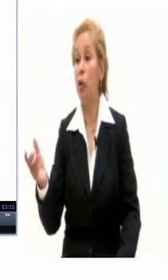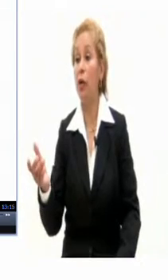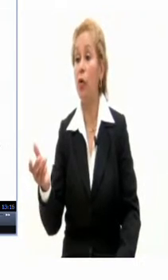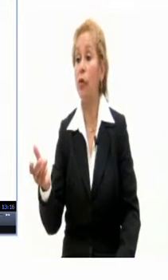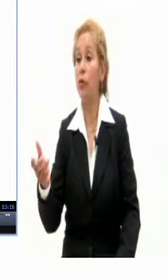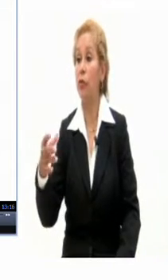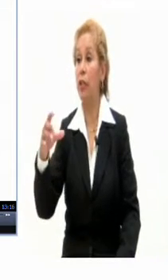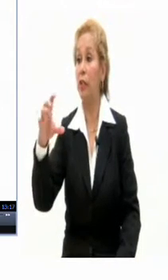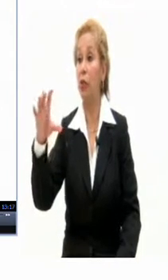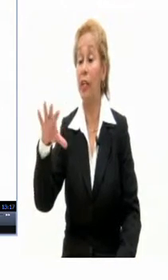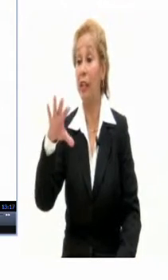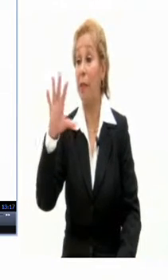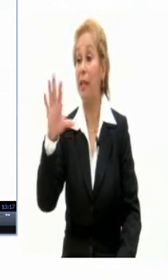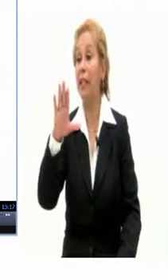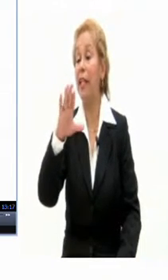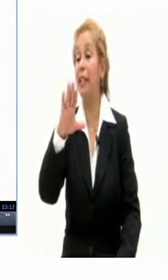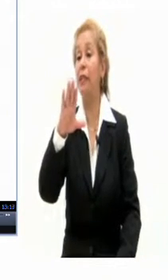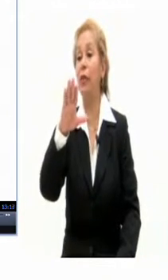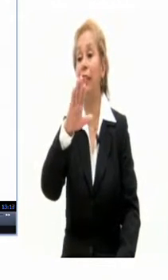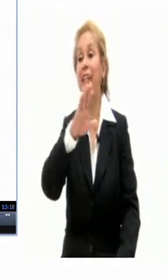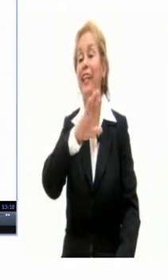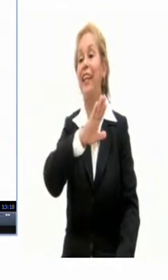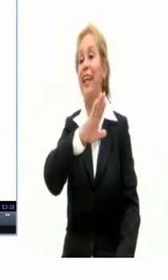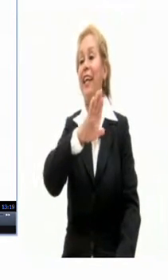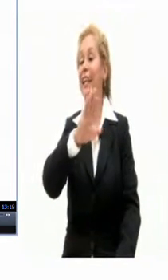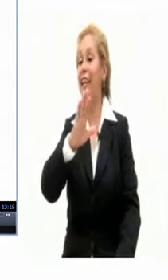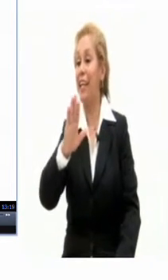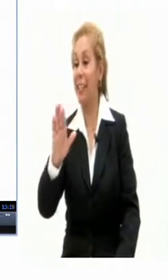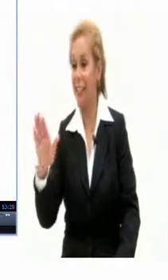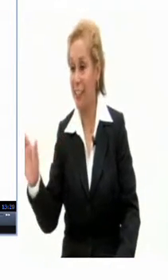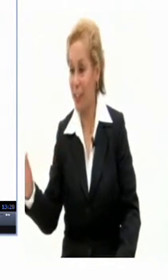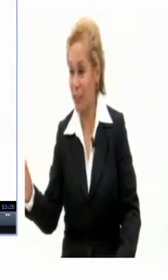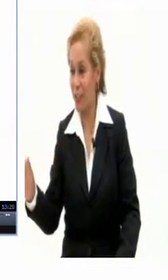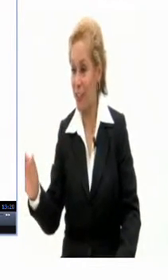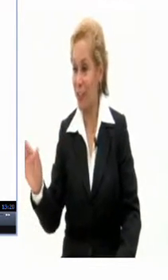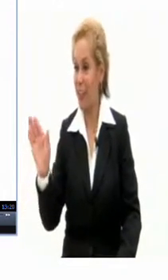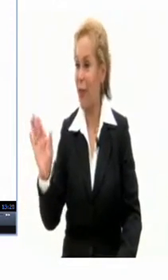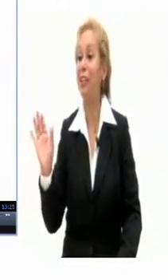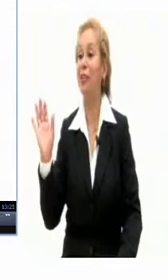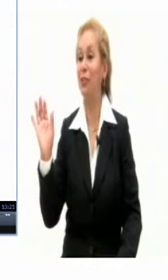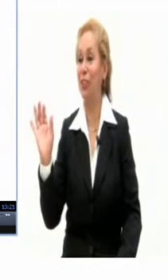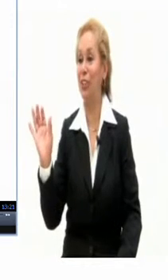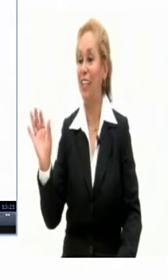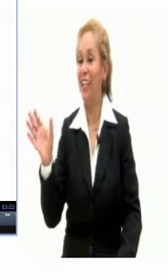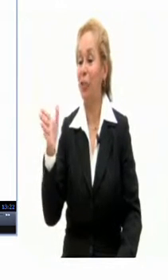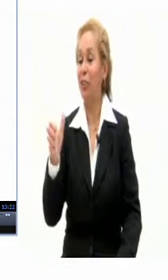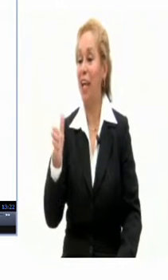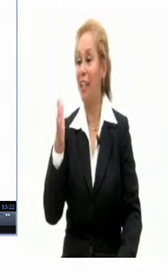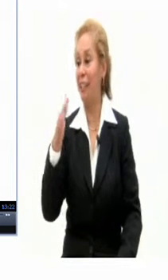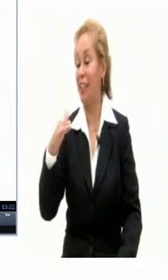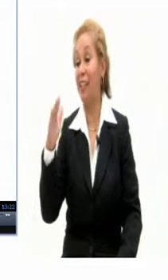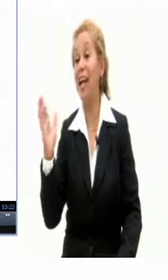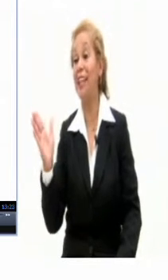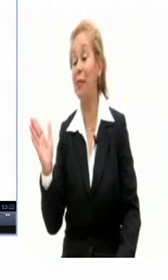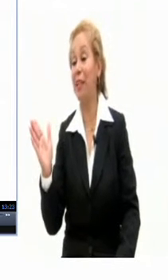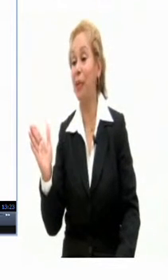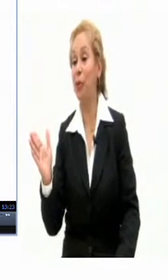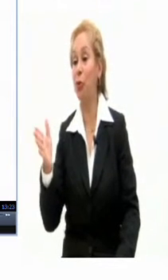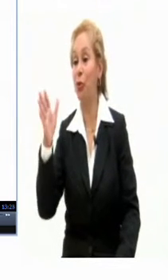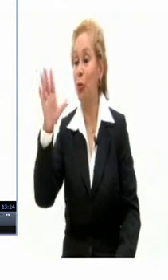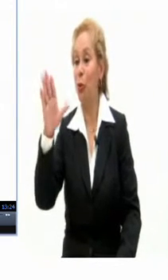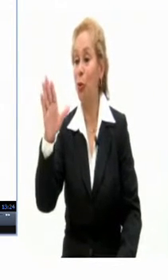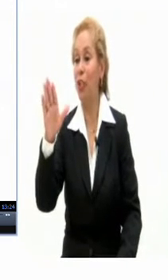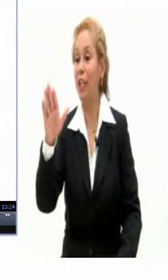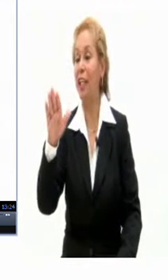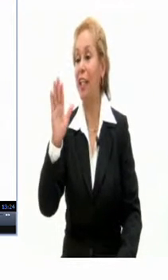limitaciones. Luego, ¿no es cierto?, esta parte ya la tenemos que tener lista, señores graduandos. O sea, cerrada la